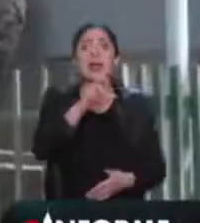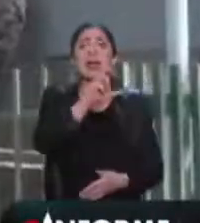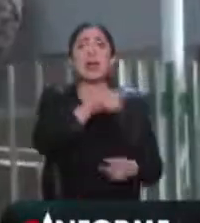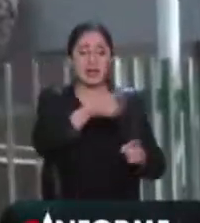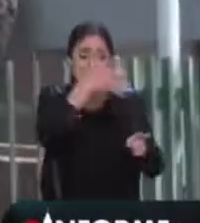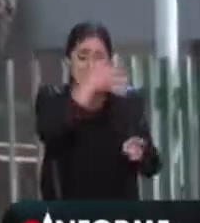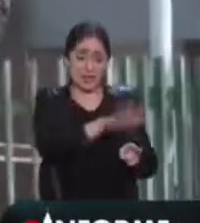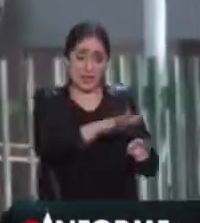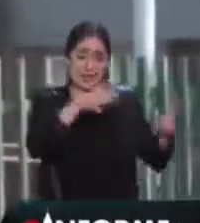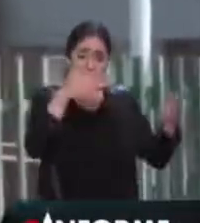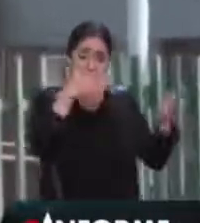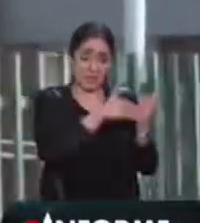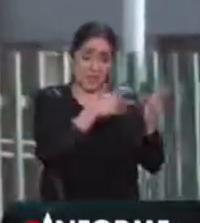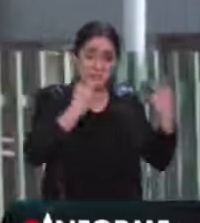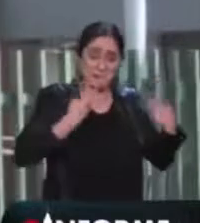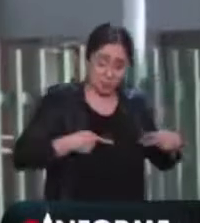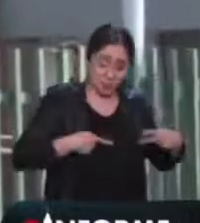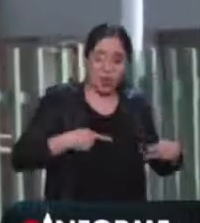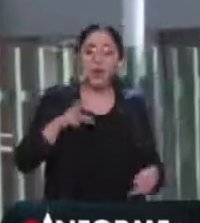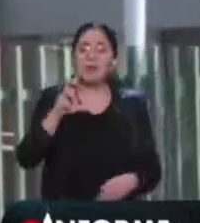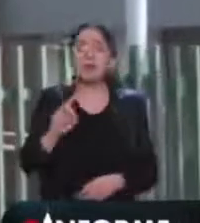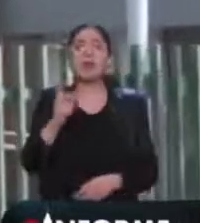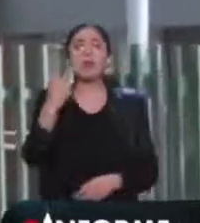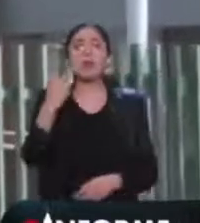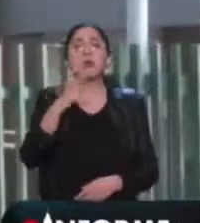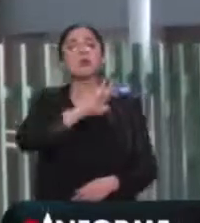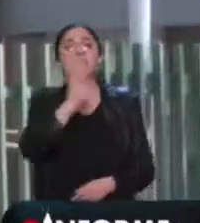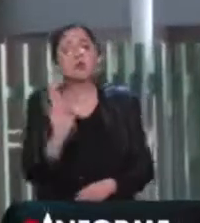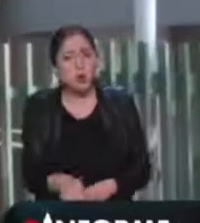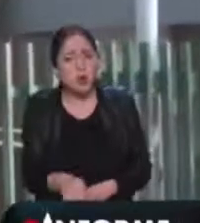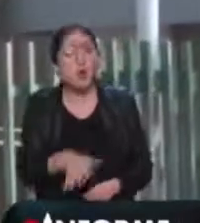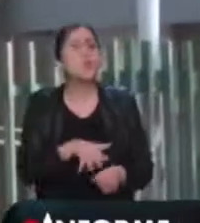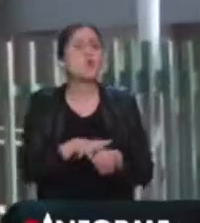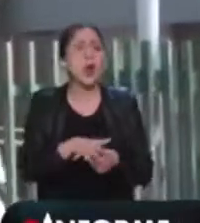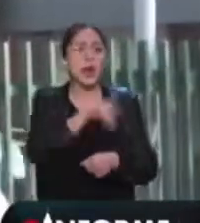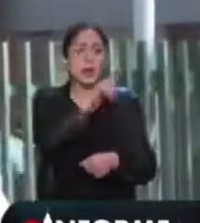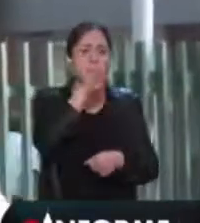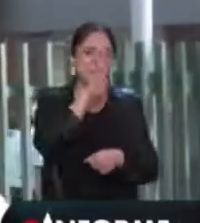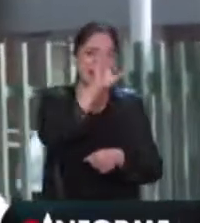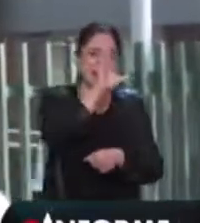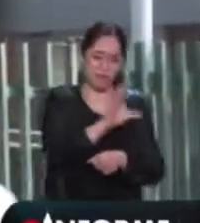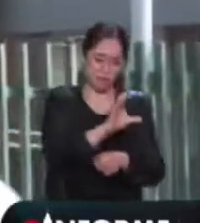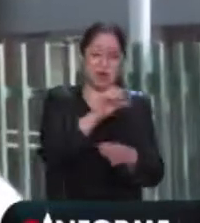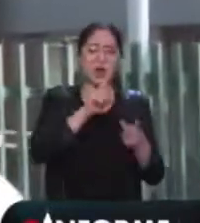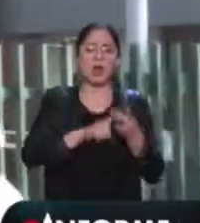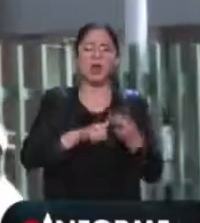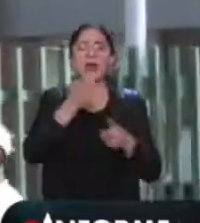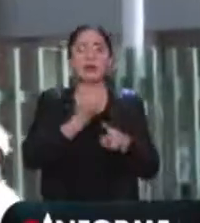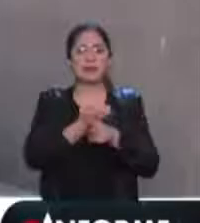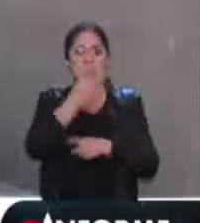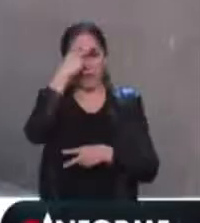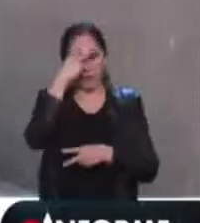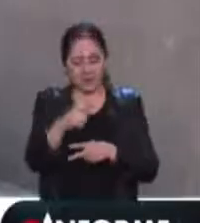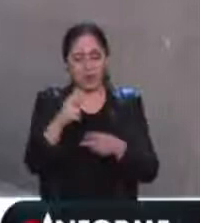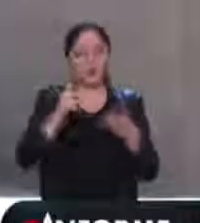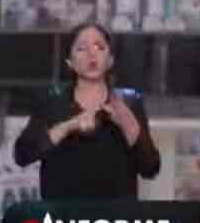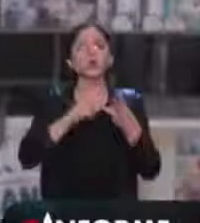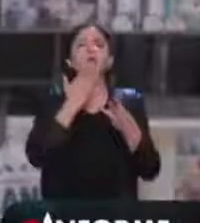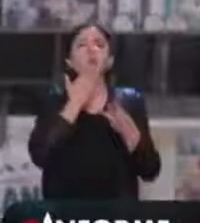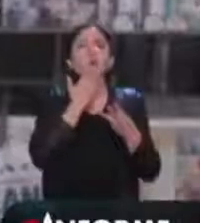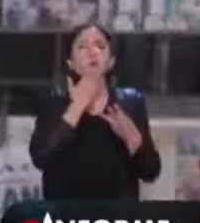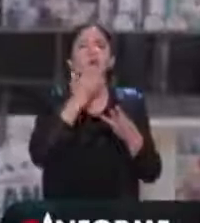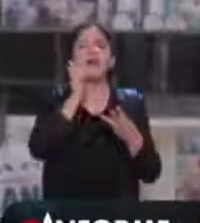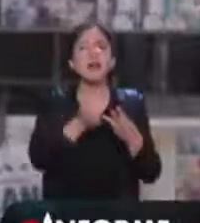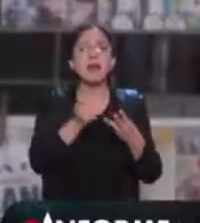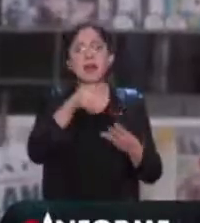cada 10.000 habitantes fueron por la enfermedad. Le siguen Baja California, el Estado de México y Sonora, los tres con 21